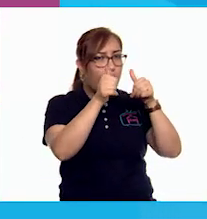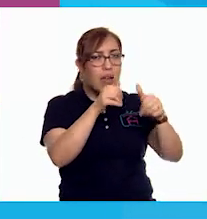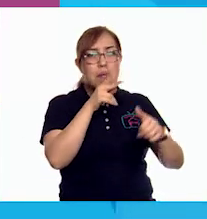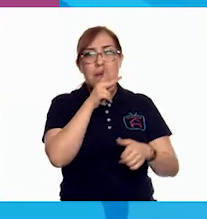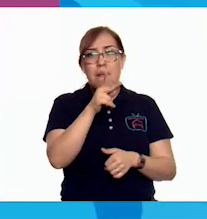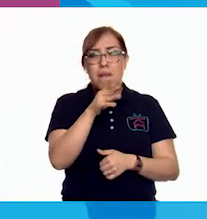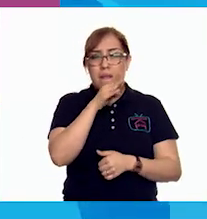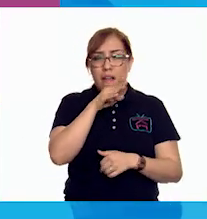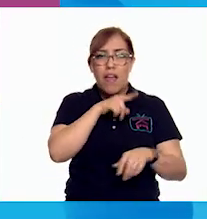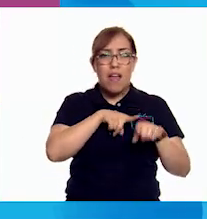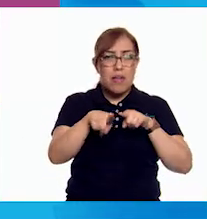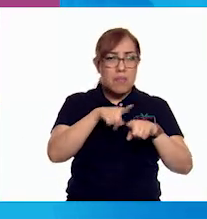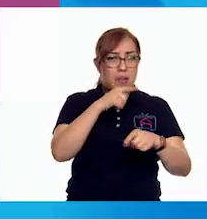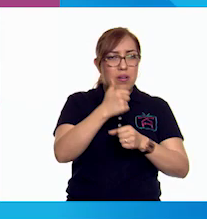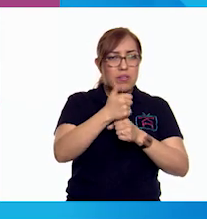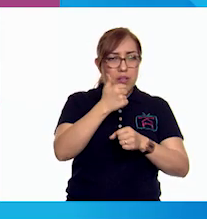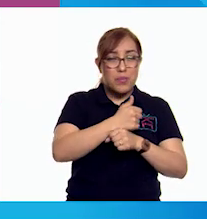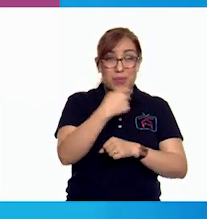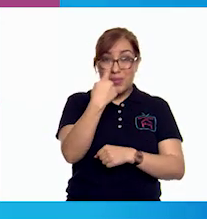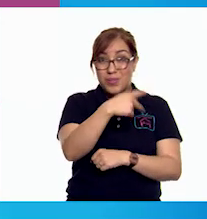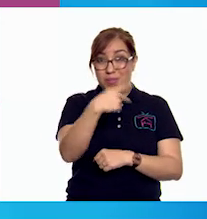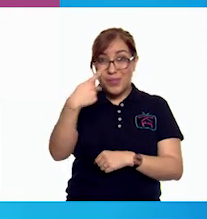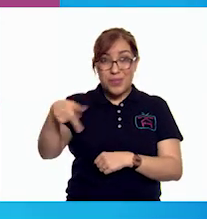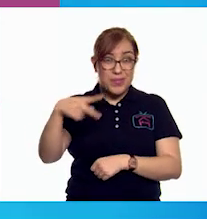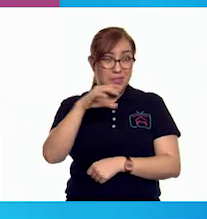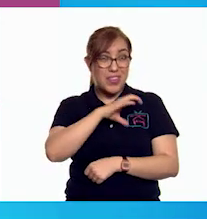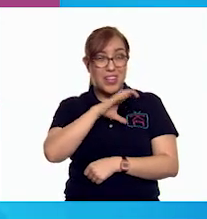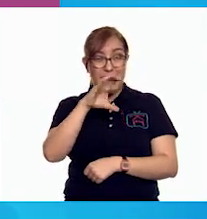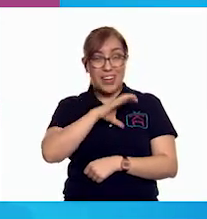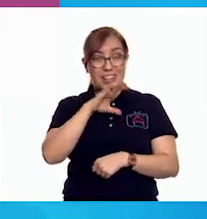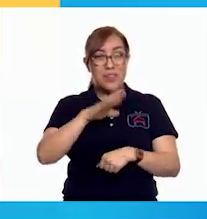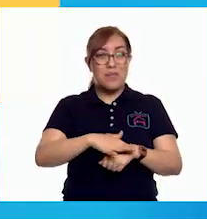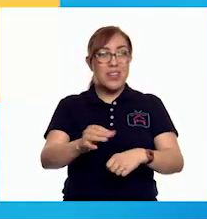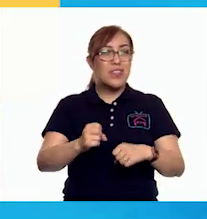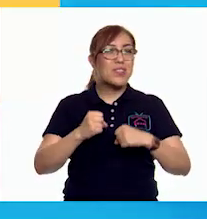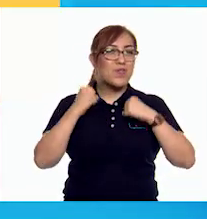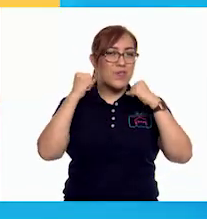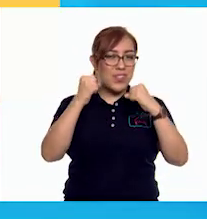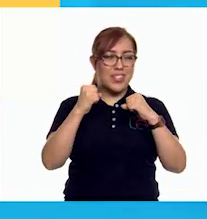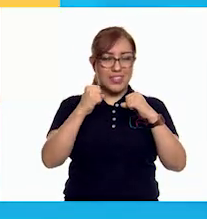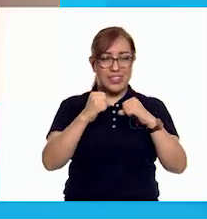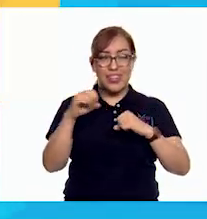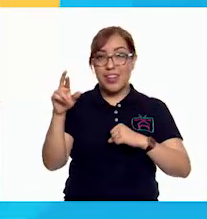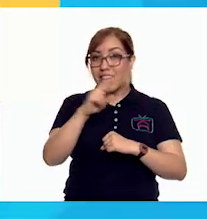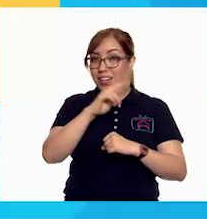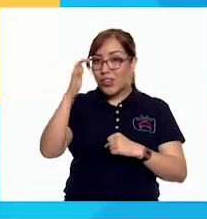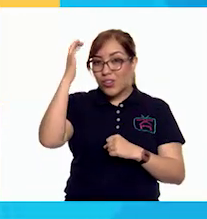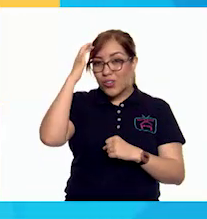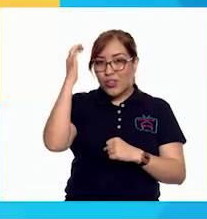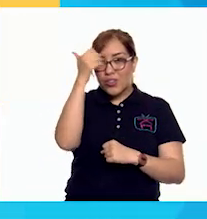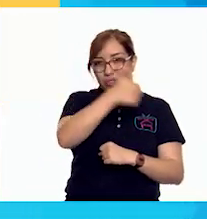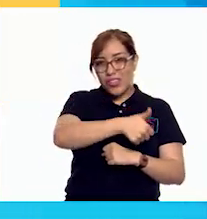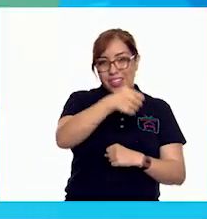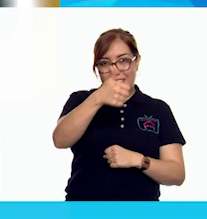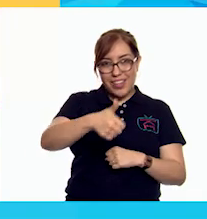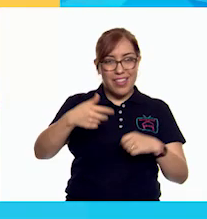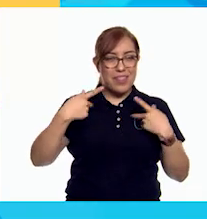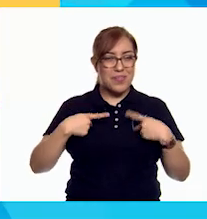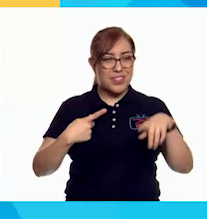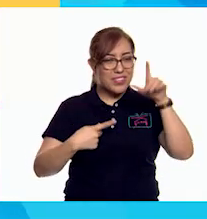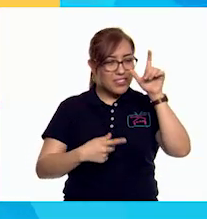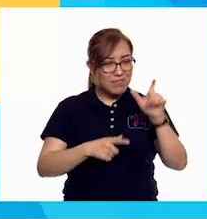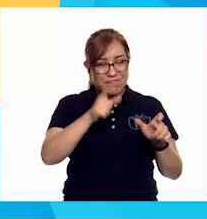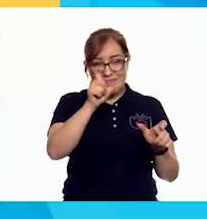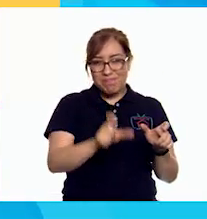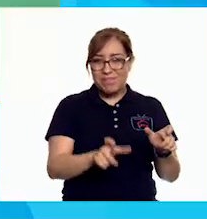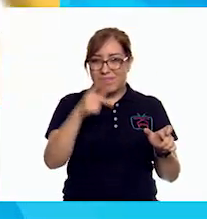decir, hará que el cariño entre ustedes crezca y se fortalezca. Reconocer y apreciar las cualidades de cada uno de los miembros